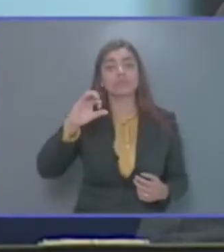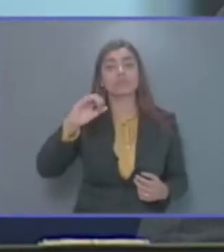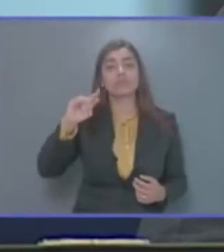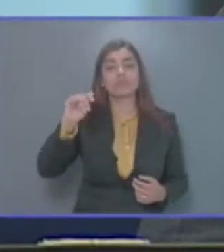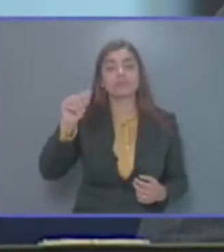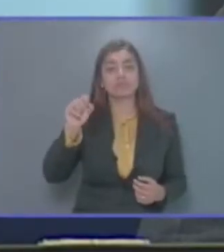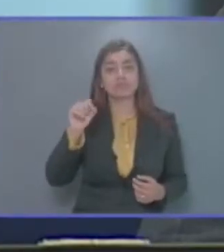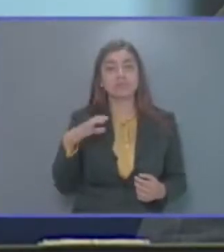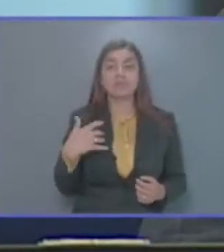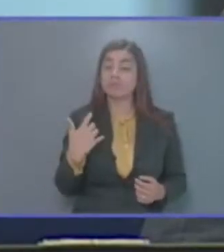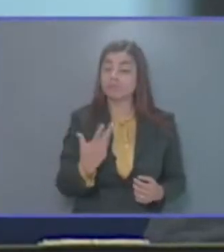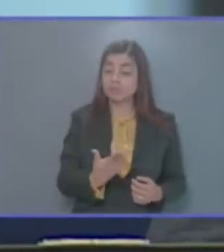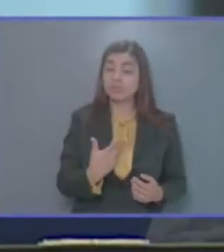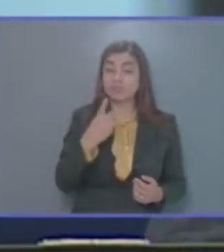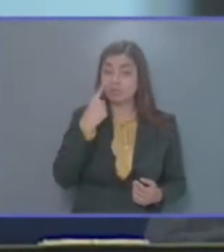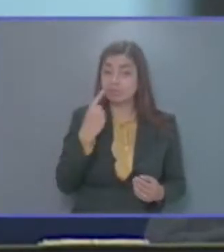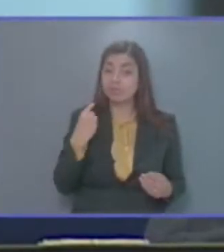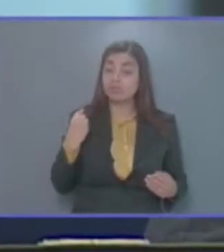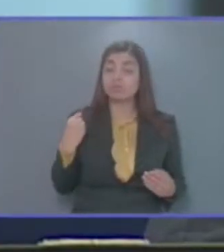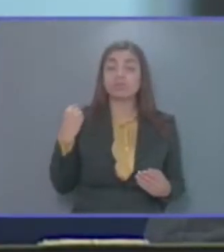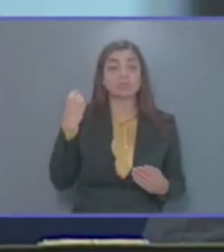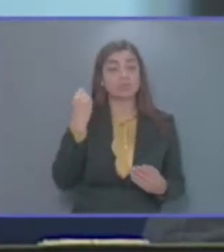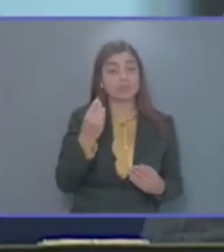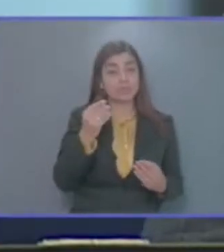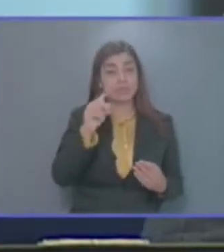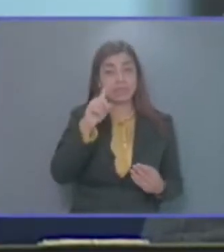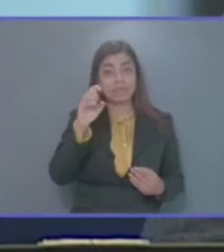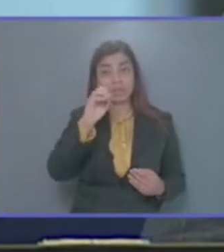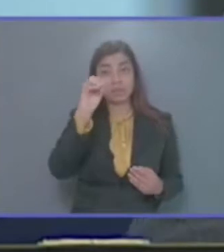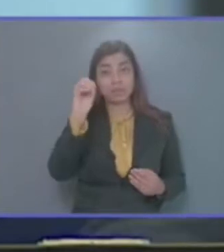a incrementar el 100%